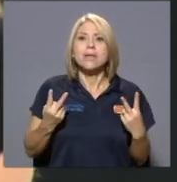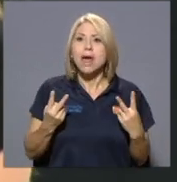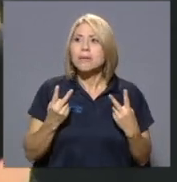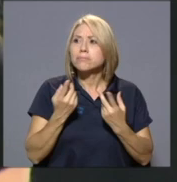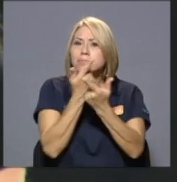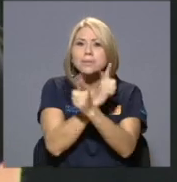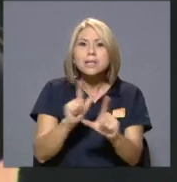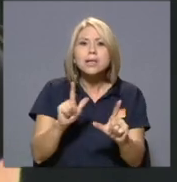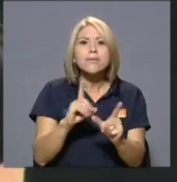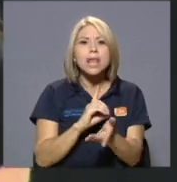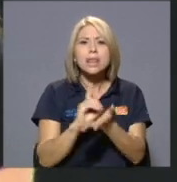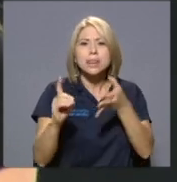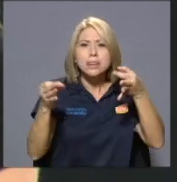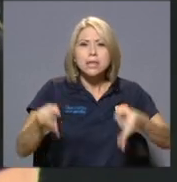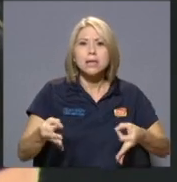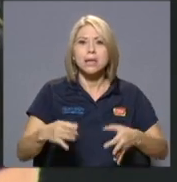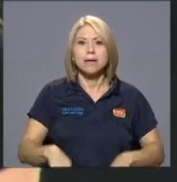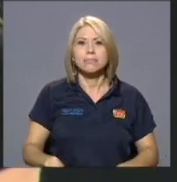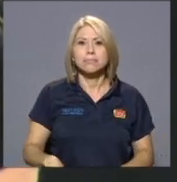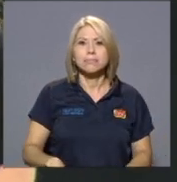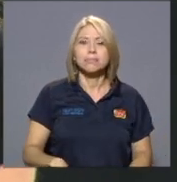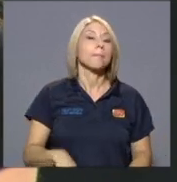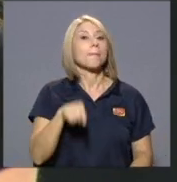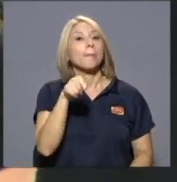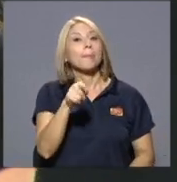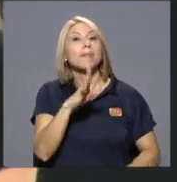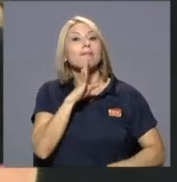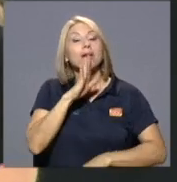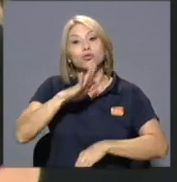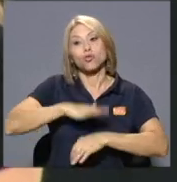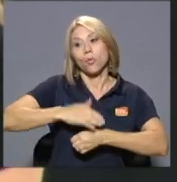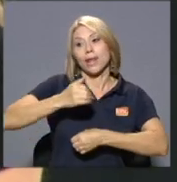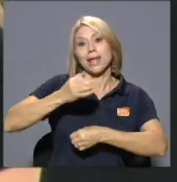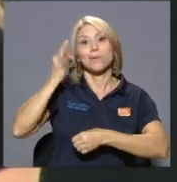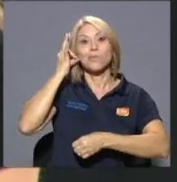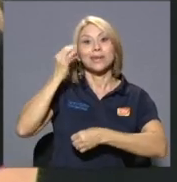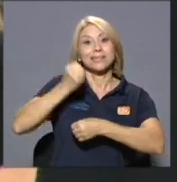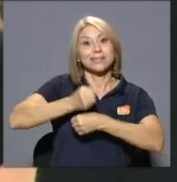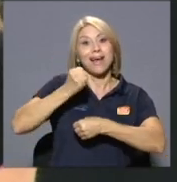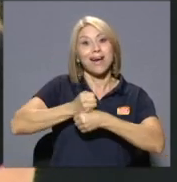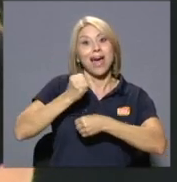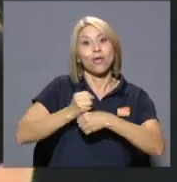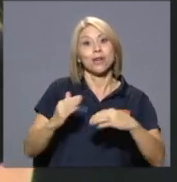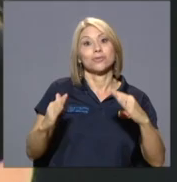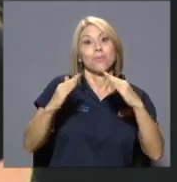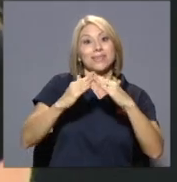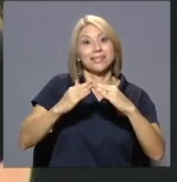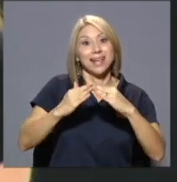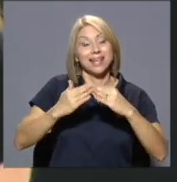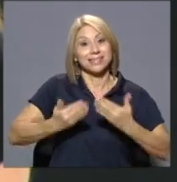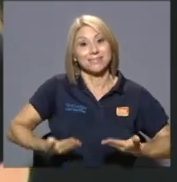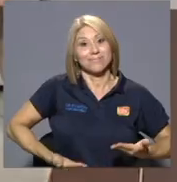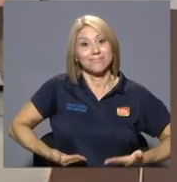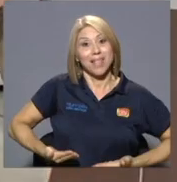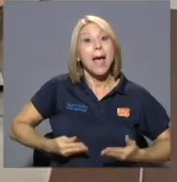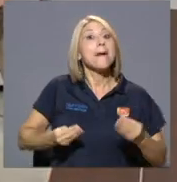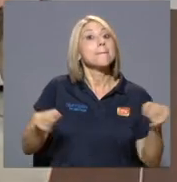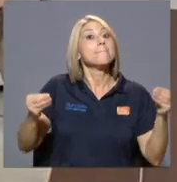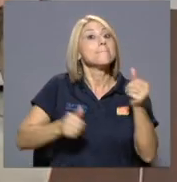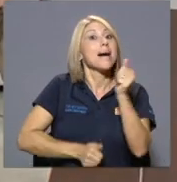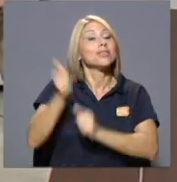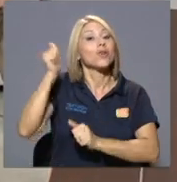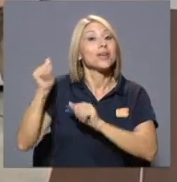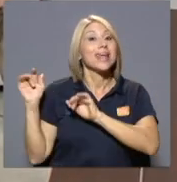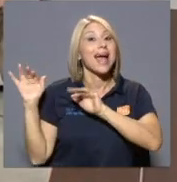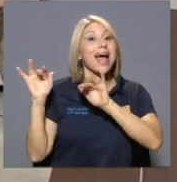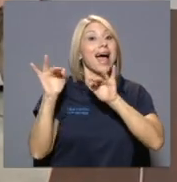digna, ¿no? Y ahí donde hablaron de las trabajadoras domésticas, la mayoría son mujeres inmigrantes también. La fundadora de Astrodomes es